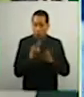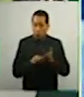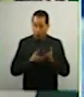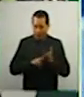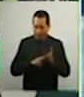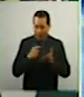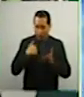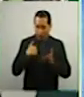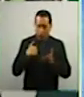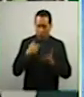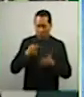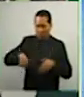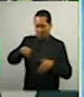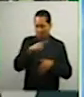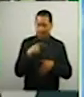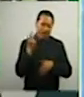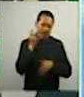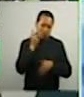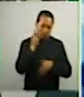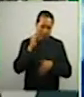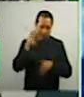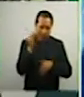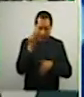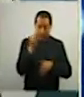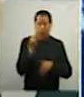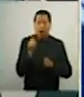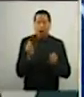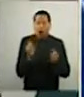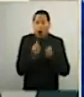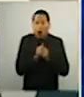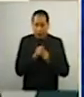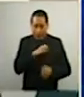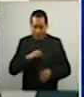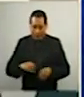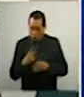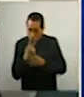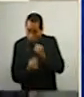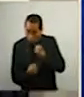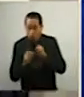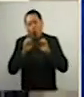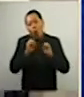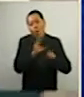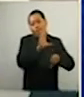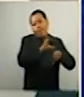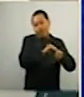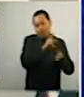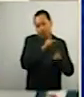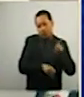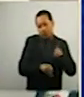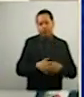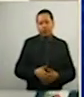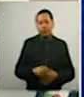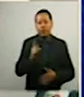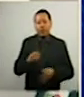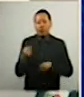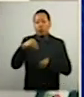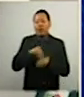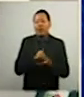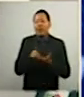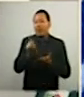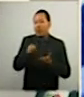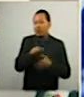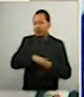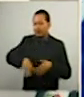Cámara del Congreso en torno a el INE está legislando y está actuando fuera de su marco jurídico. No, el INE está tratando